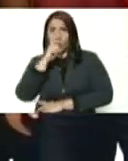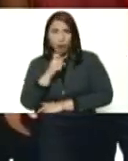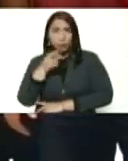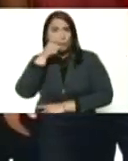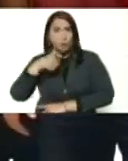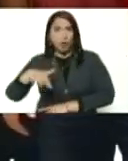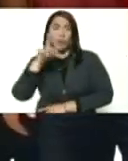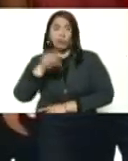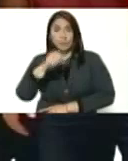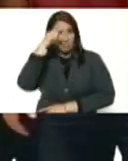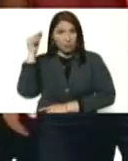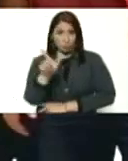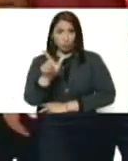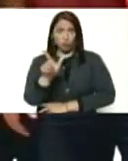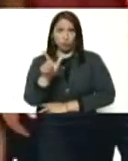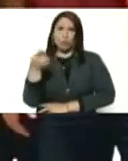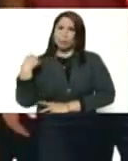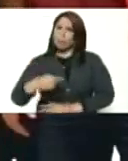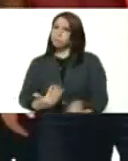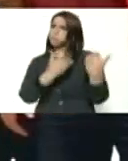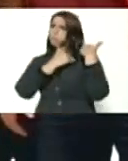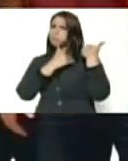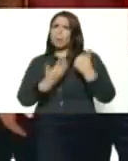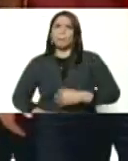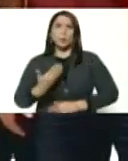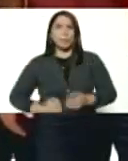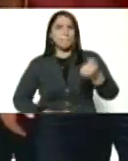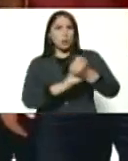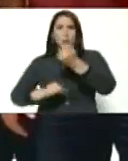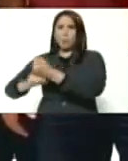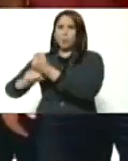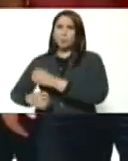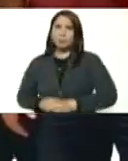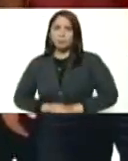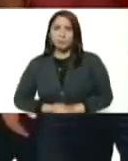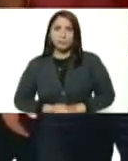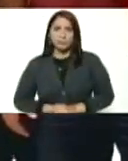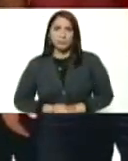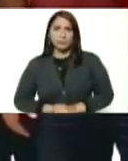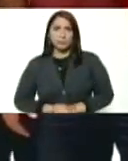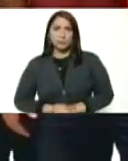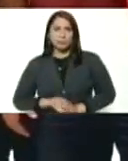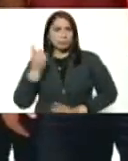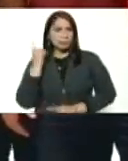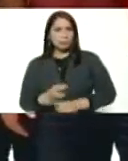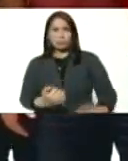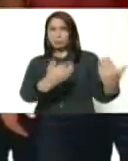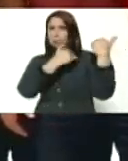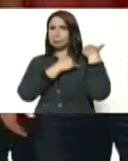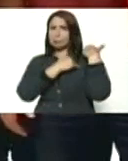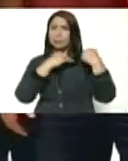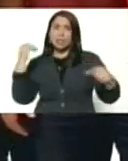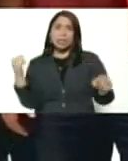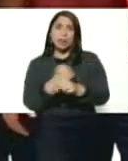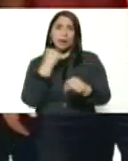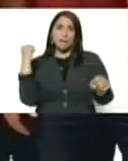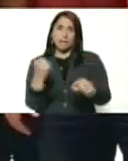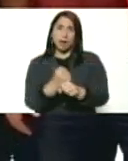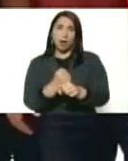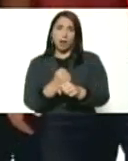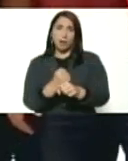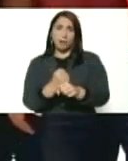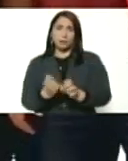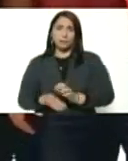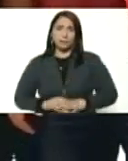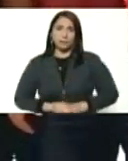nuestro partido. Tiene un rol fundamental de apoyo, tiene un rol fundamental de trabajo para que esto